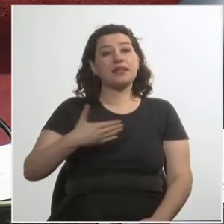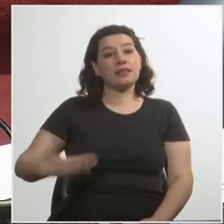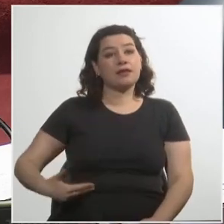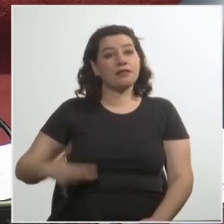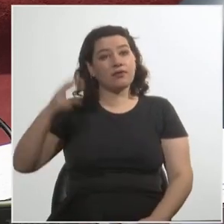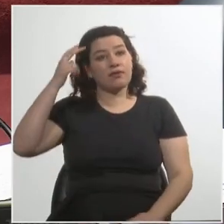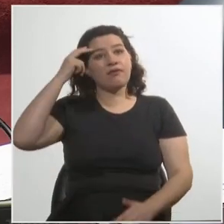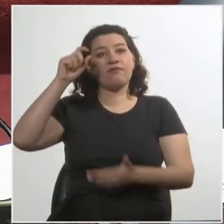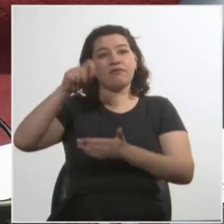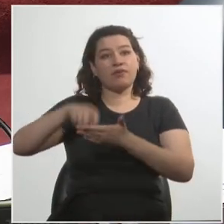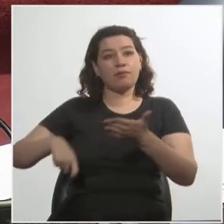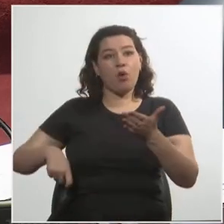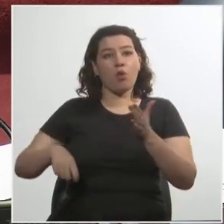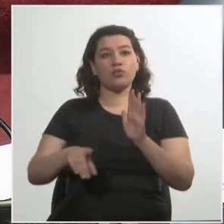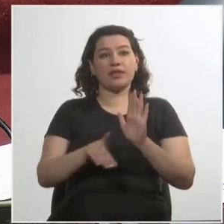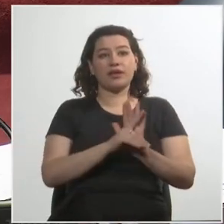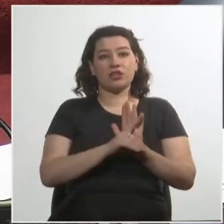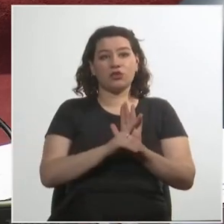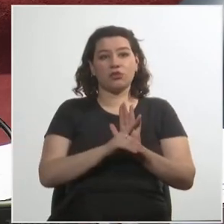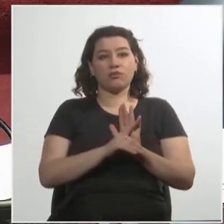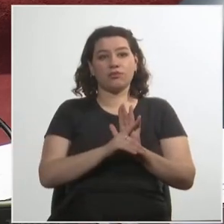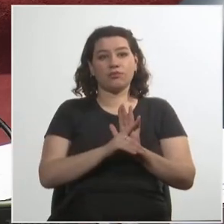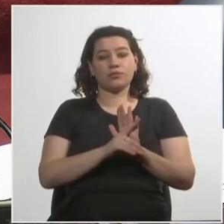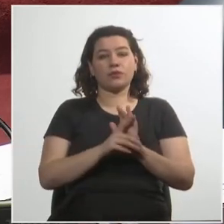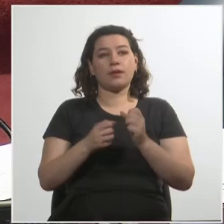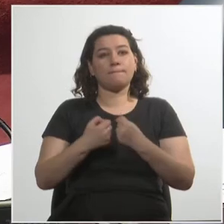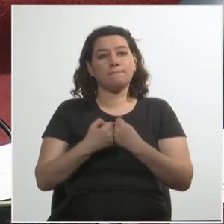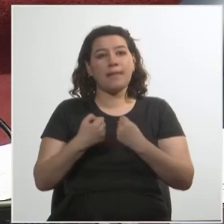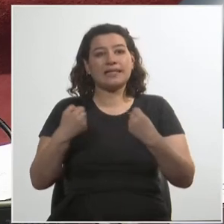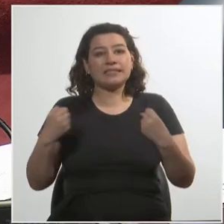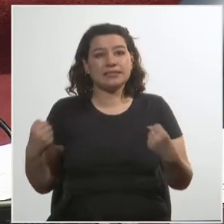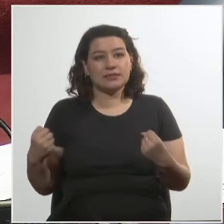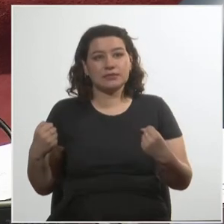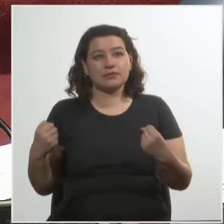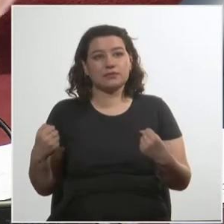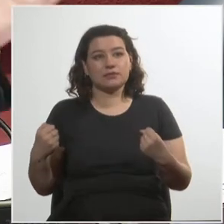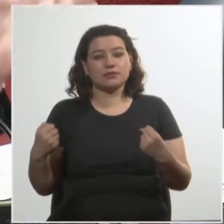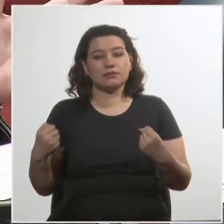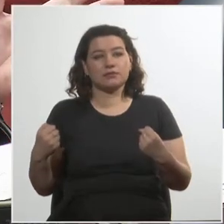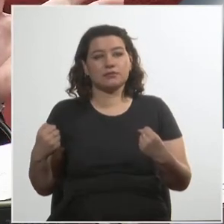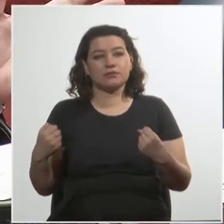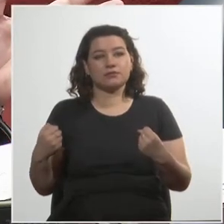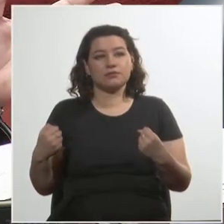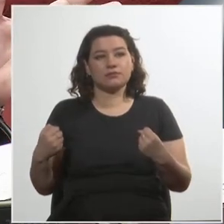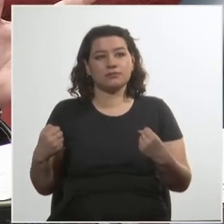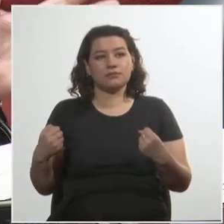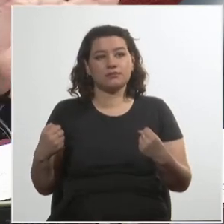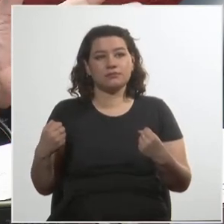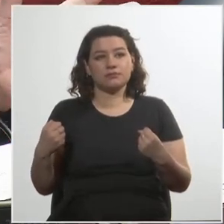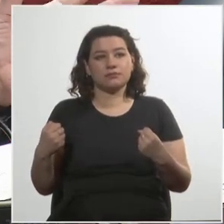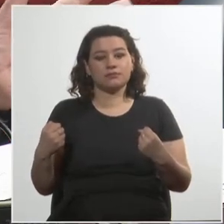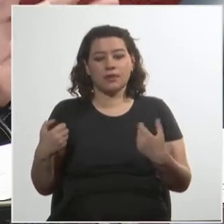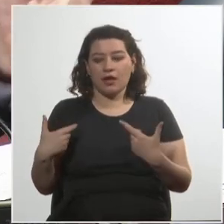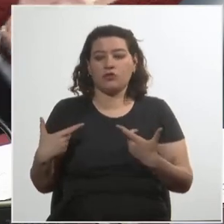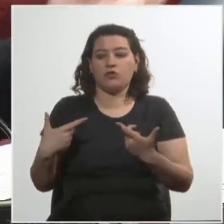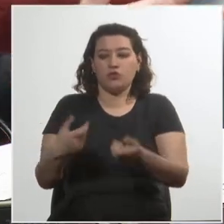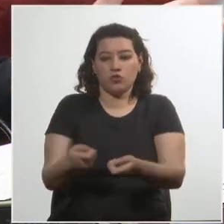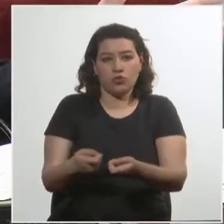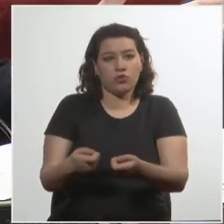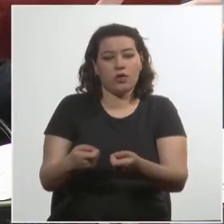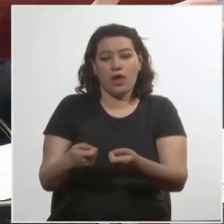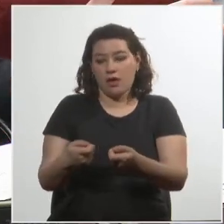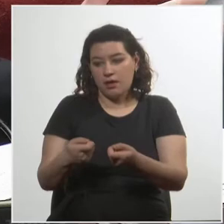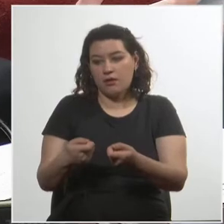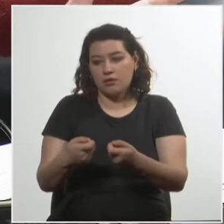firma ese decreto extendiendo una causal reparatoria de tipo